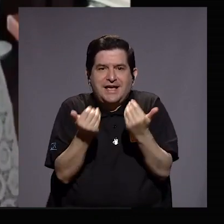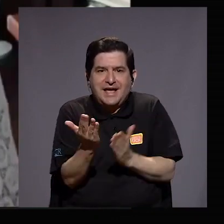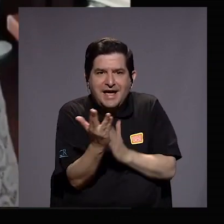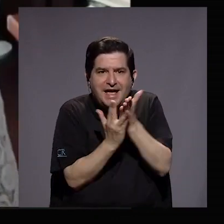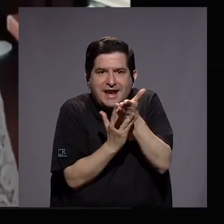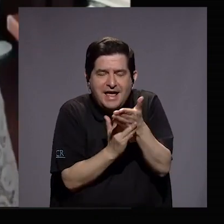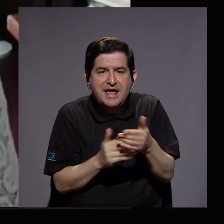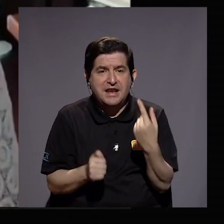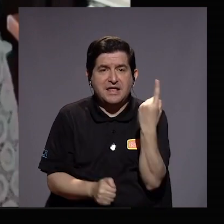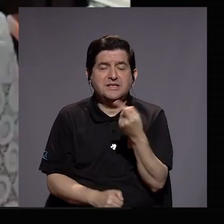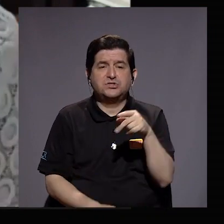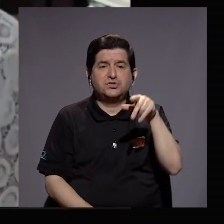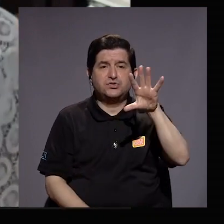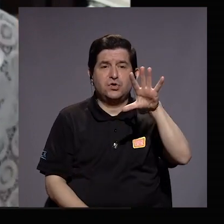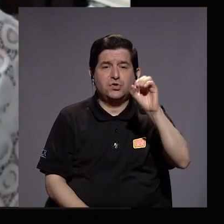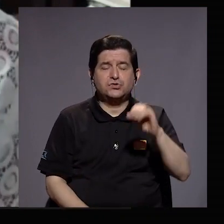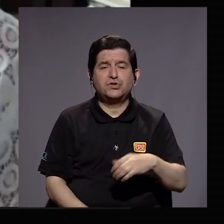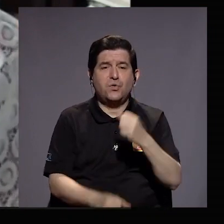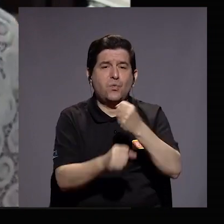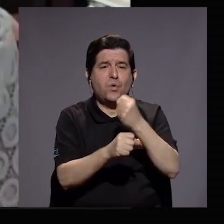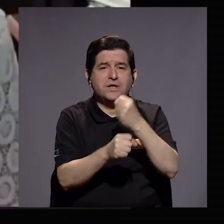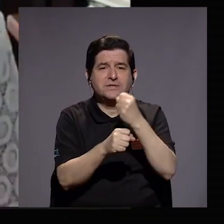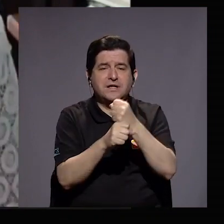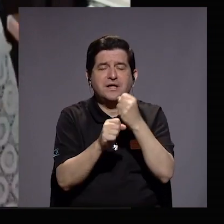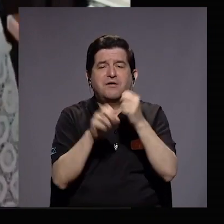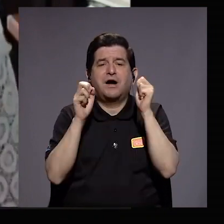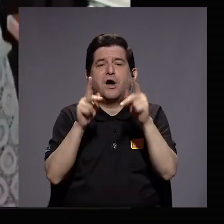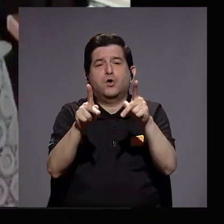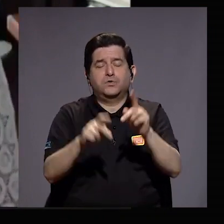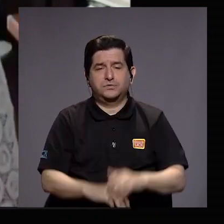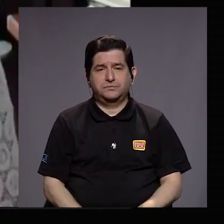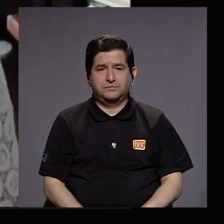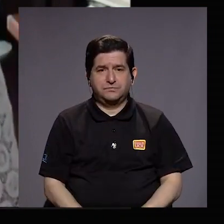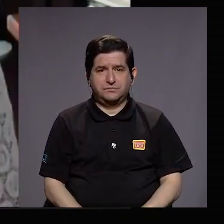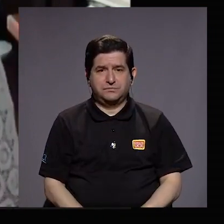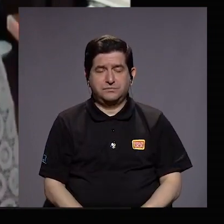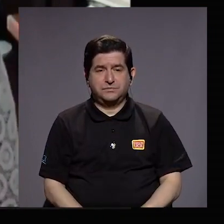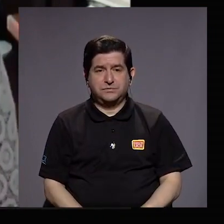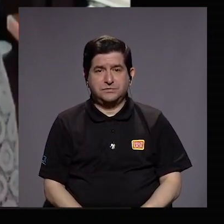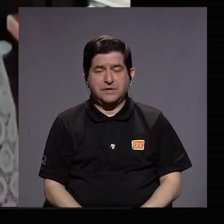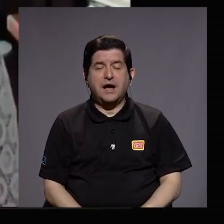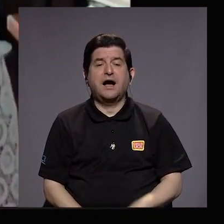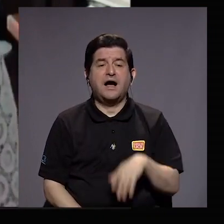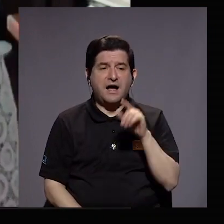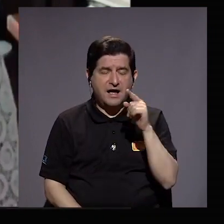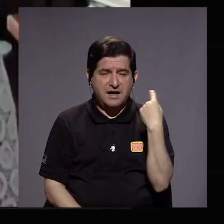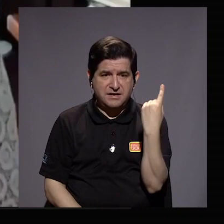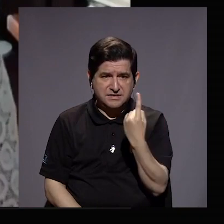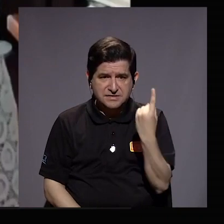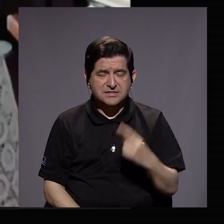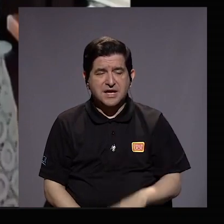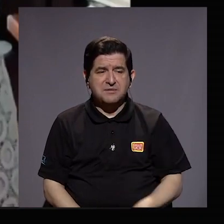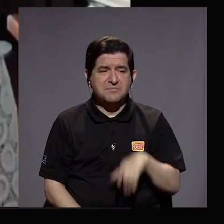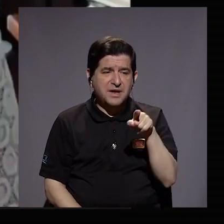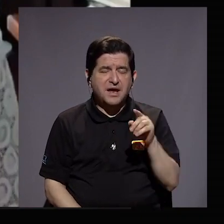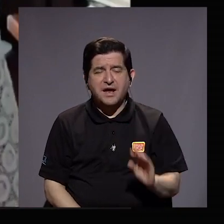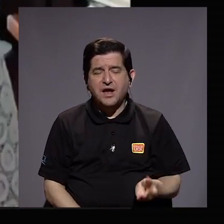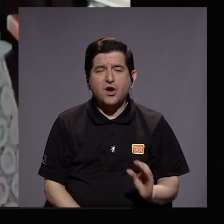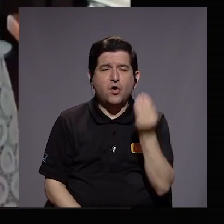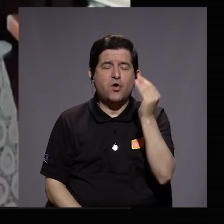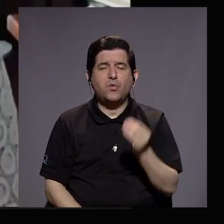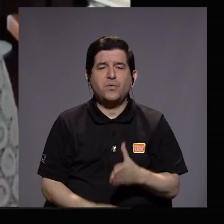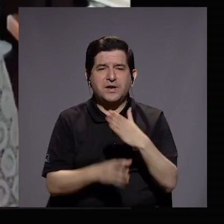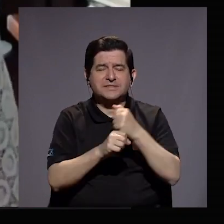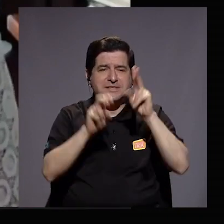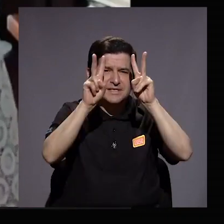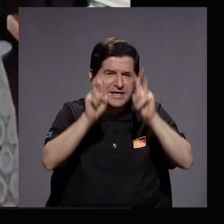300 aspirantes y digamos 50 plazas vacantes. Entonces los muchachos sí tenían que estar constantemente